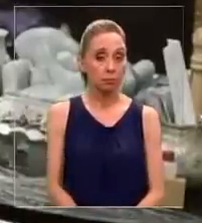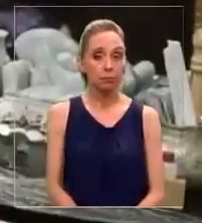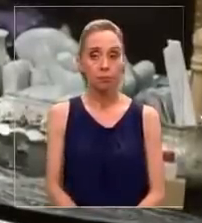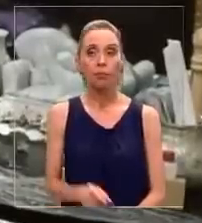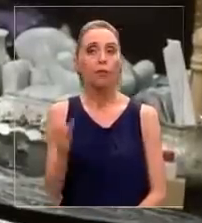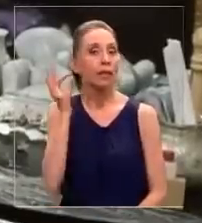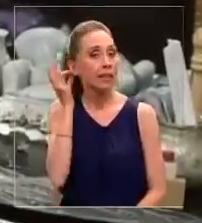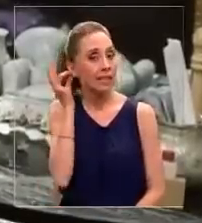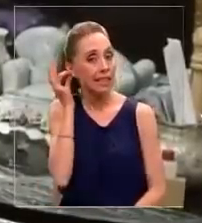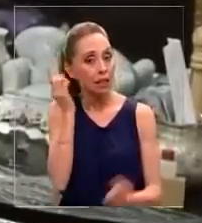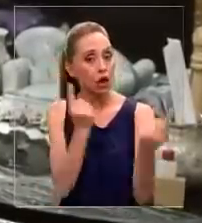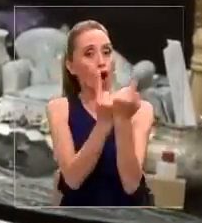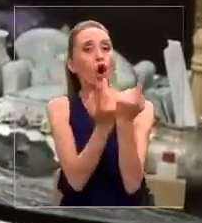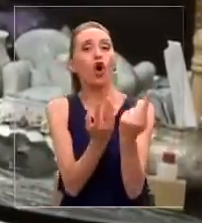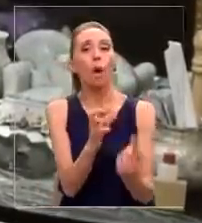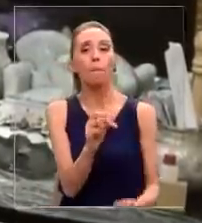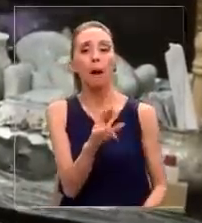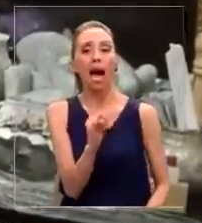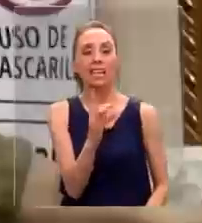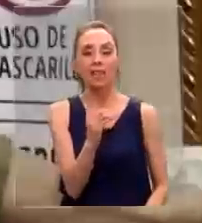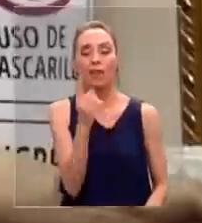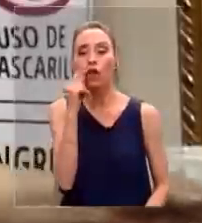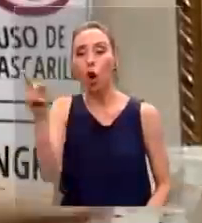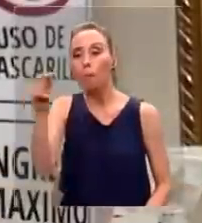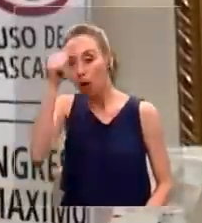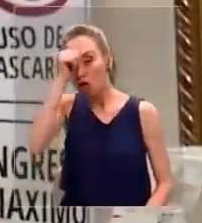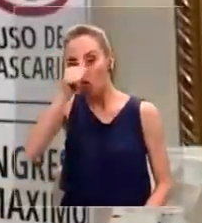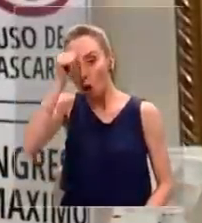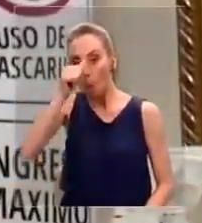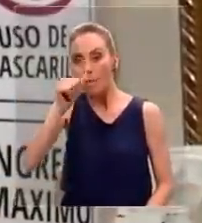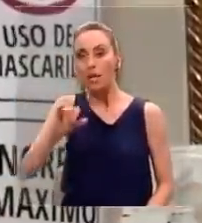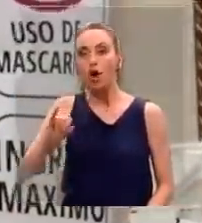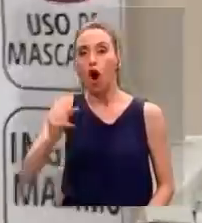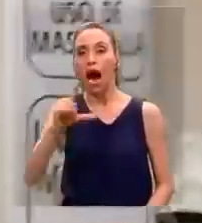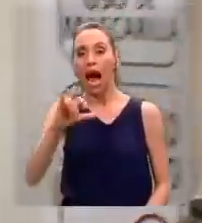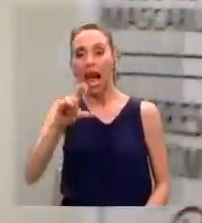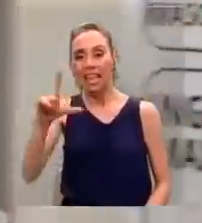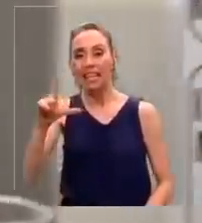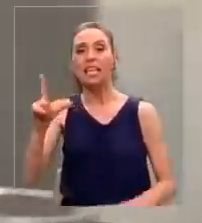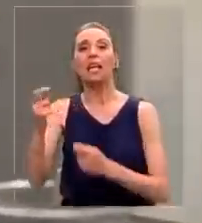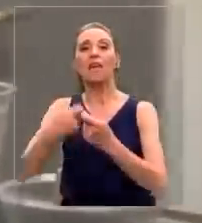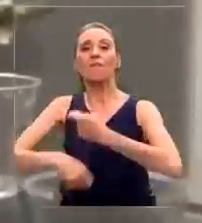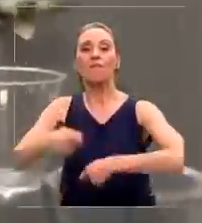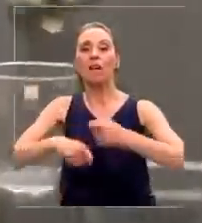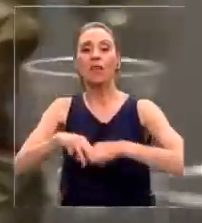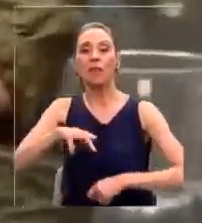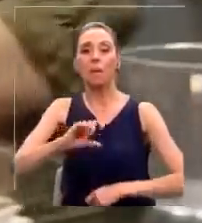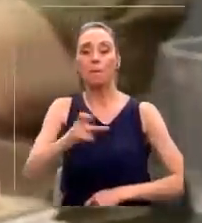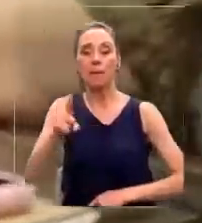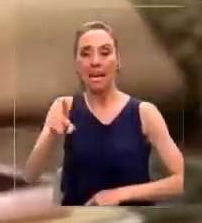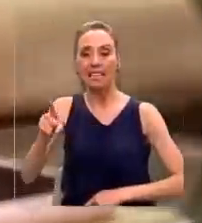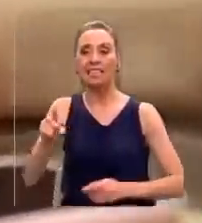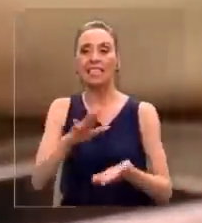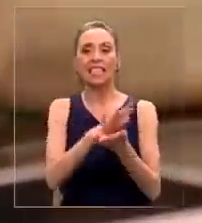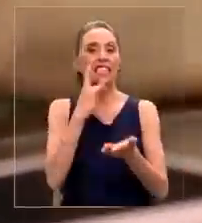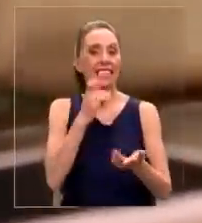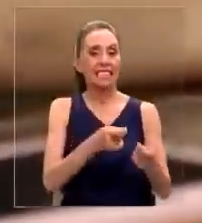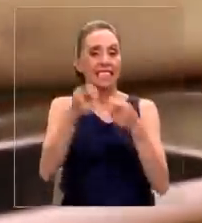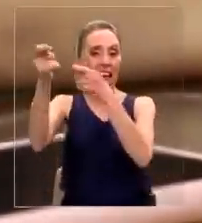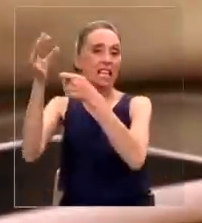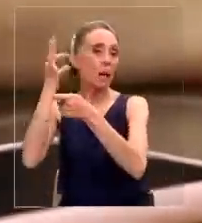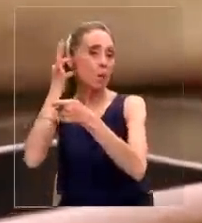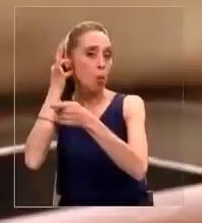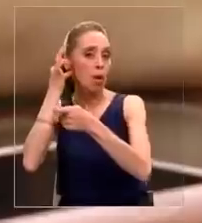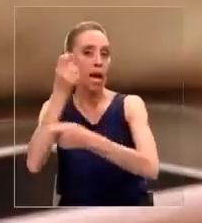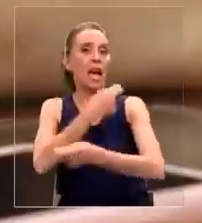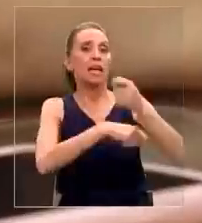Tomisic? Dice que llegó a Paribet a través de Domingo Jalil, un empresario que tiene negocios en Makes, quien le factorizaba los cheques a ella y